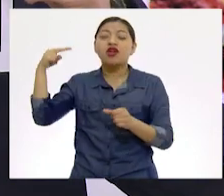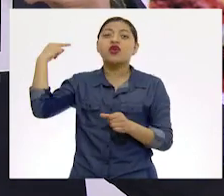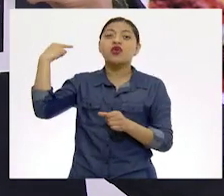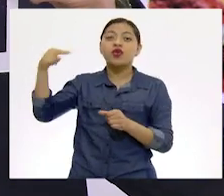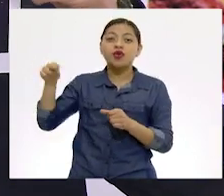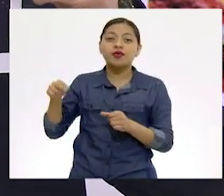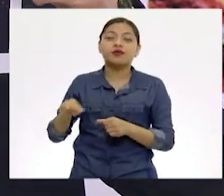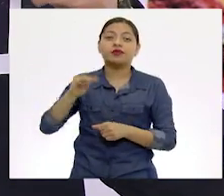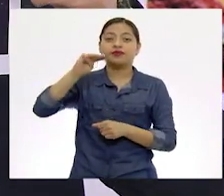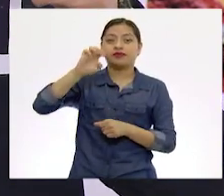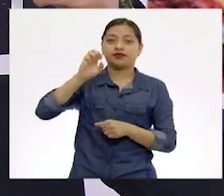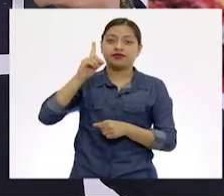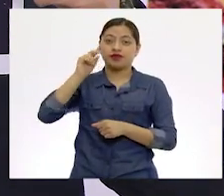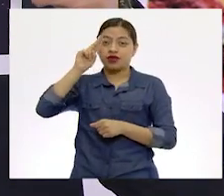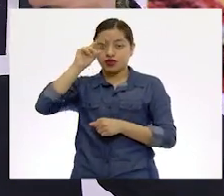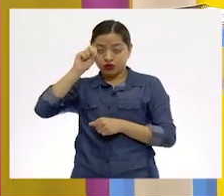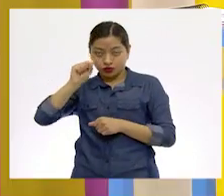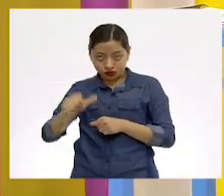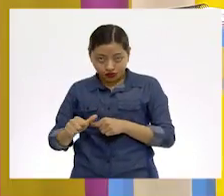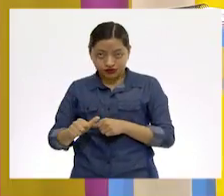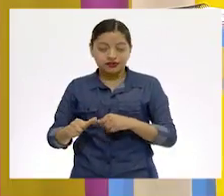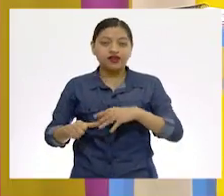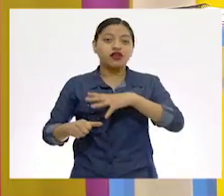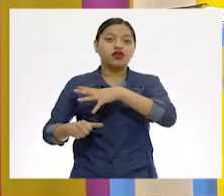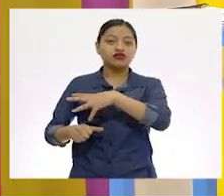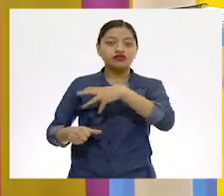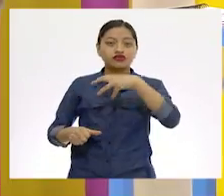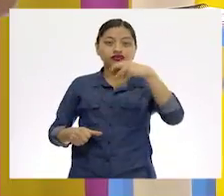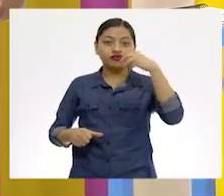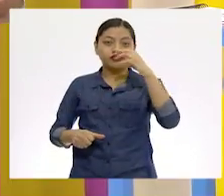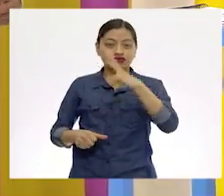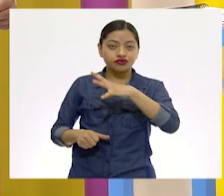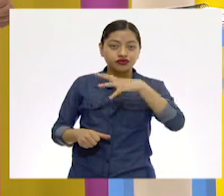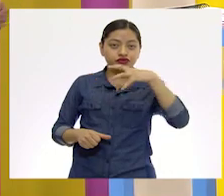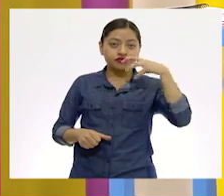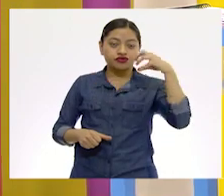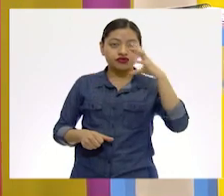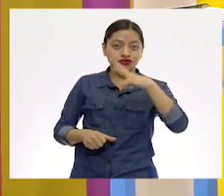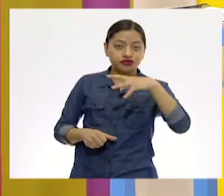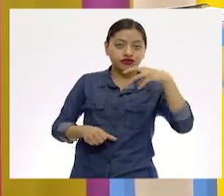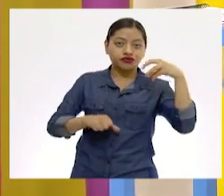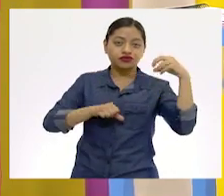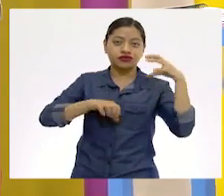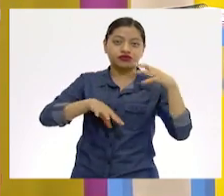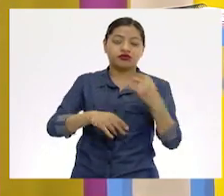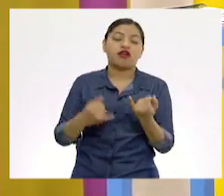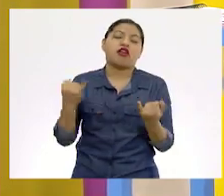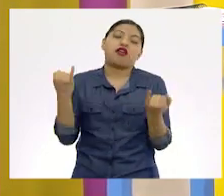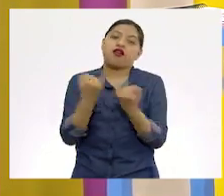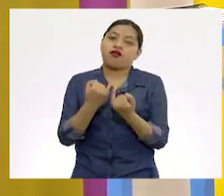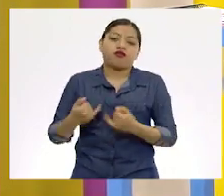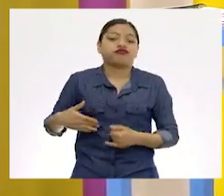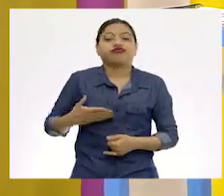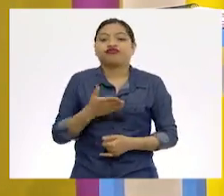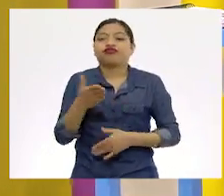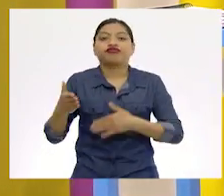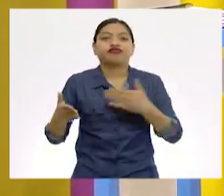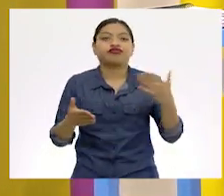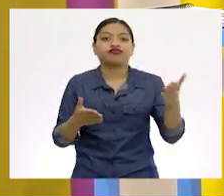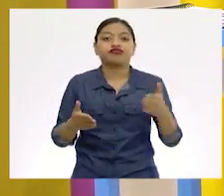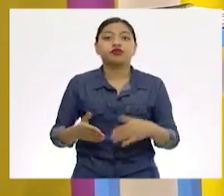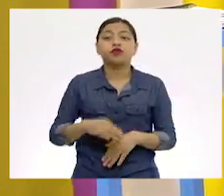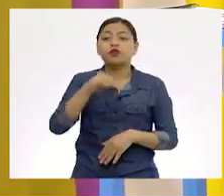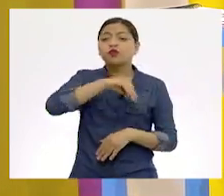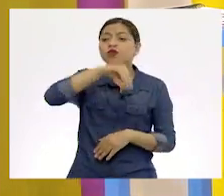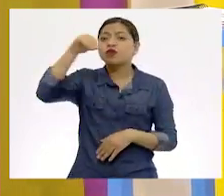una medusa. Es una medusa. Muy bien. Las medusas también se desplazan nadando. Las medusas se